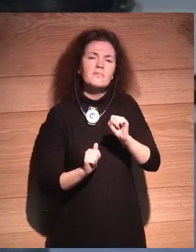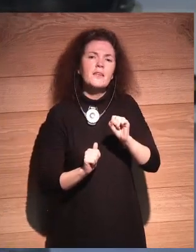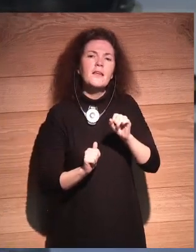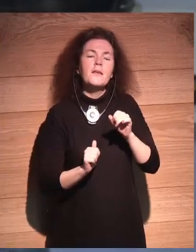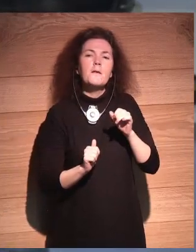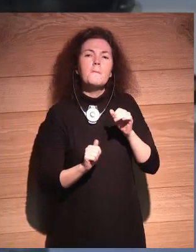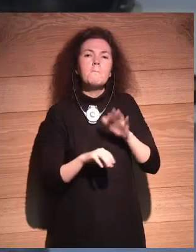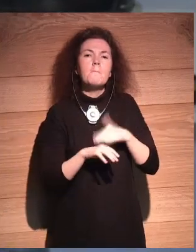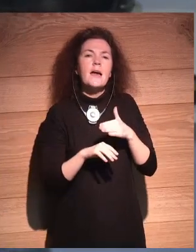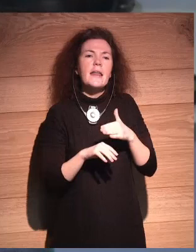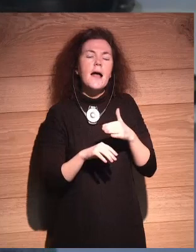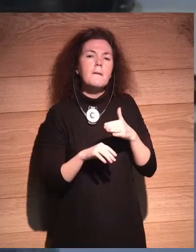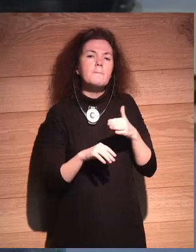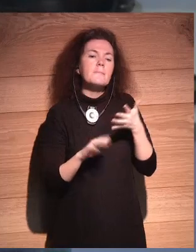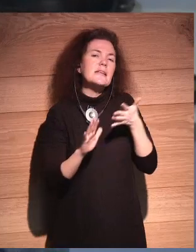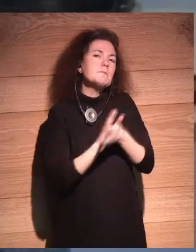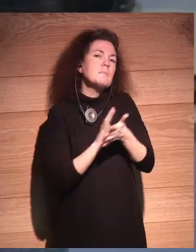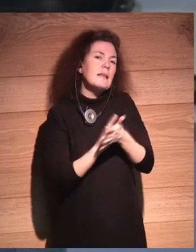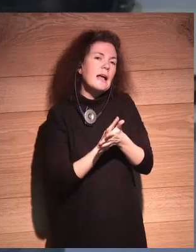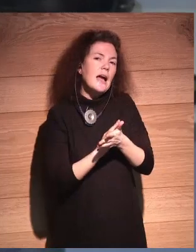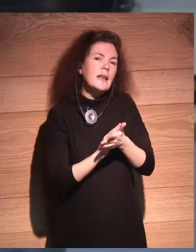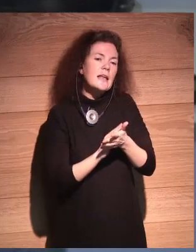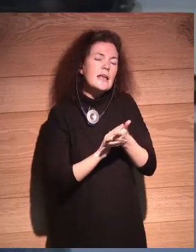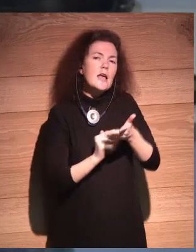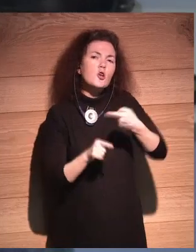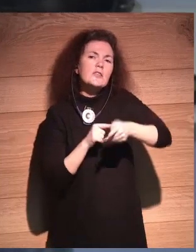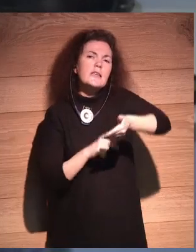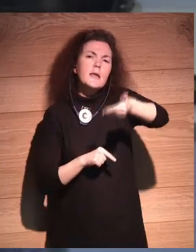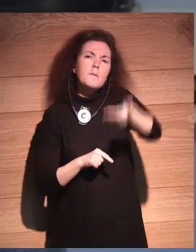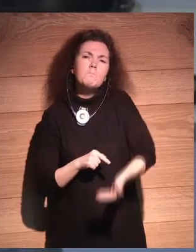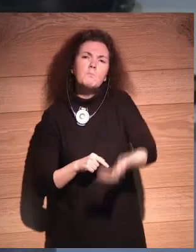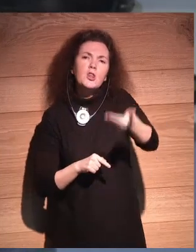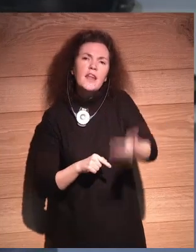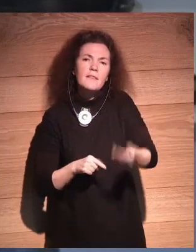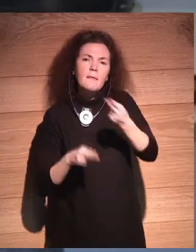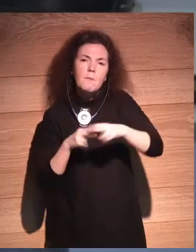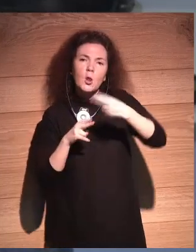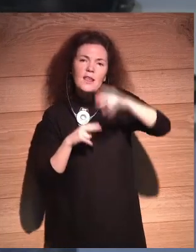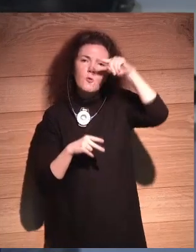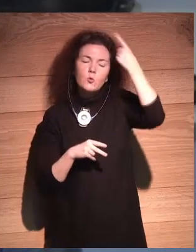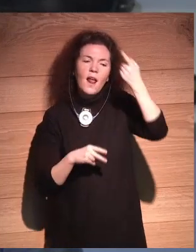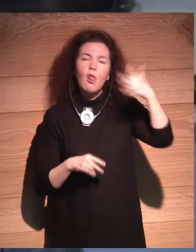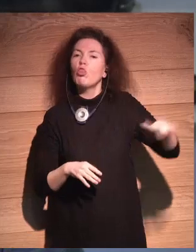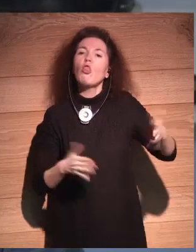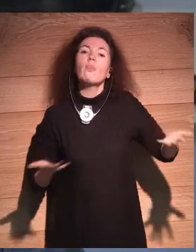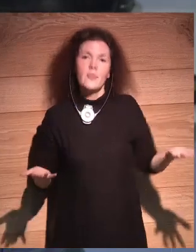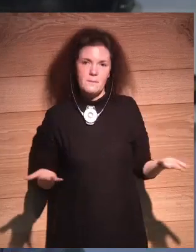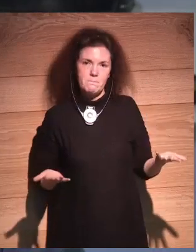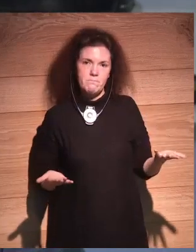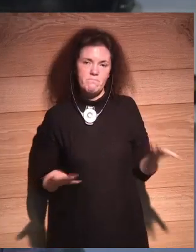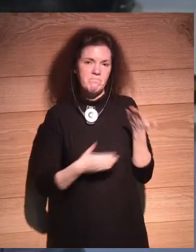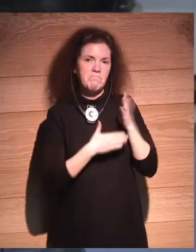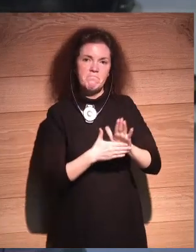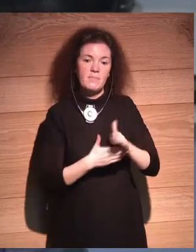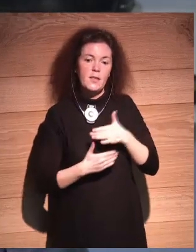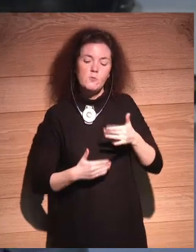marcar dónde está la verdadera importancia de la política cultural, ¿no? Estamos